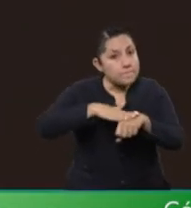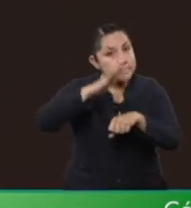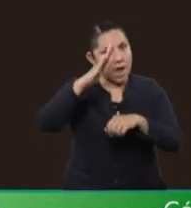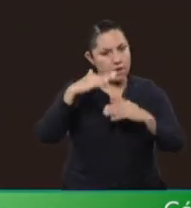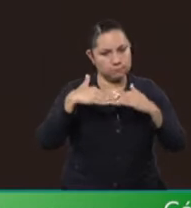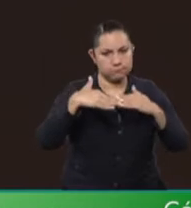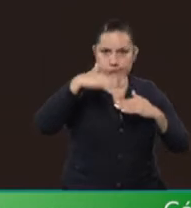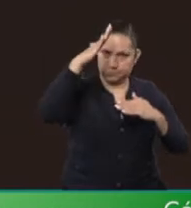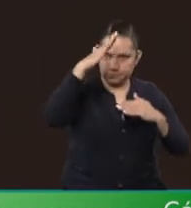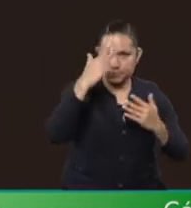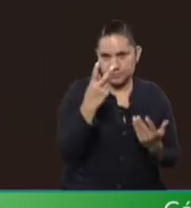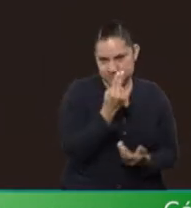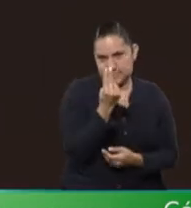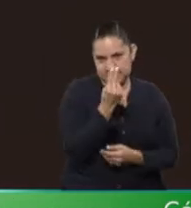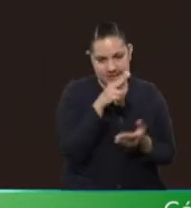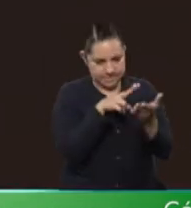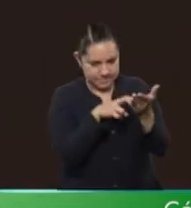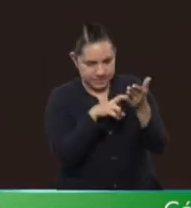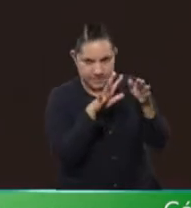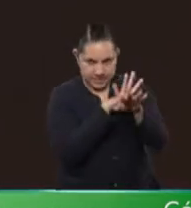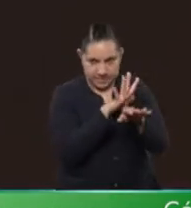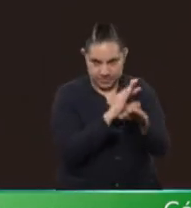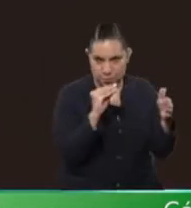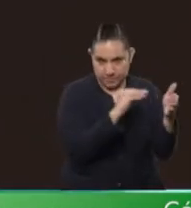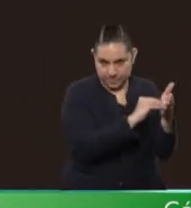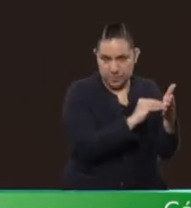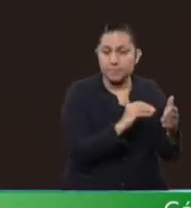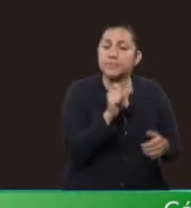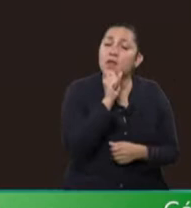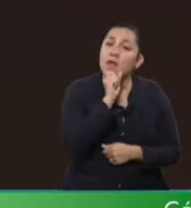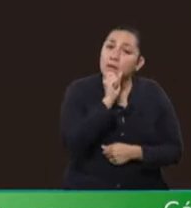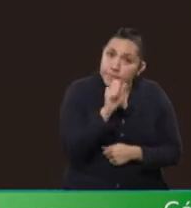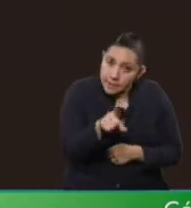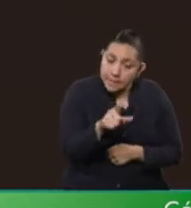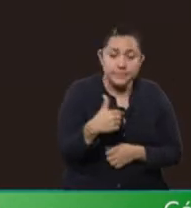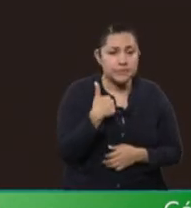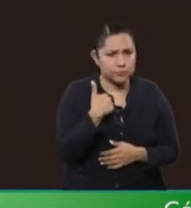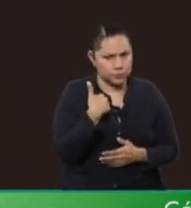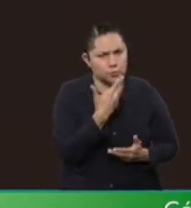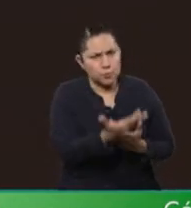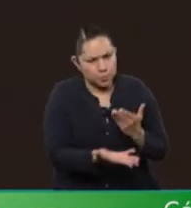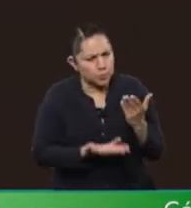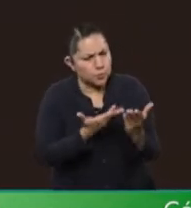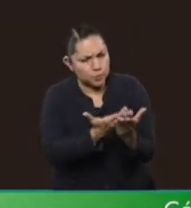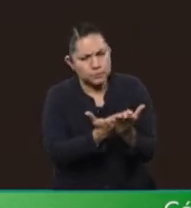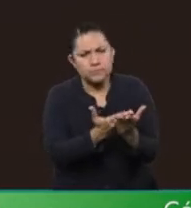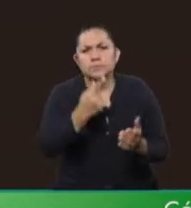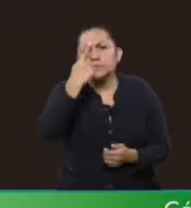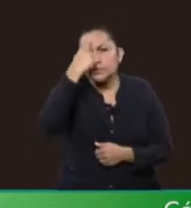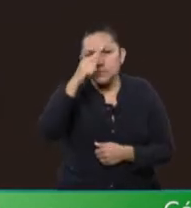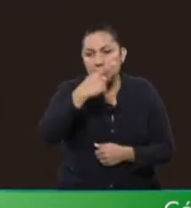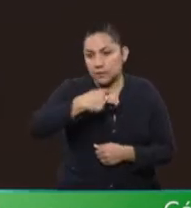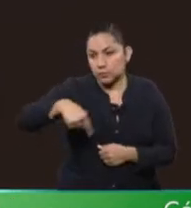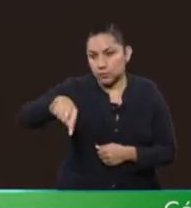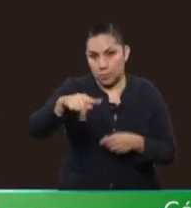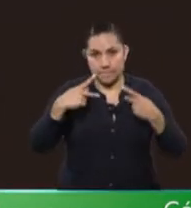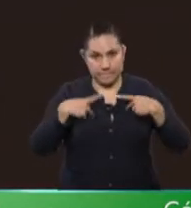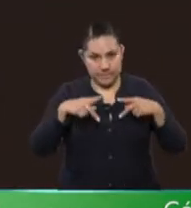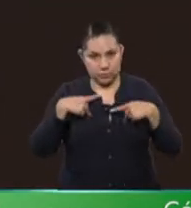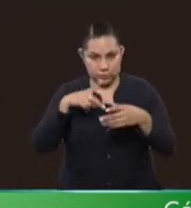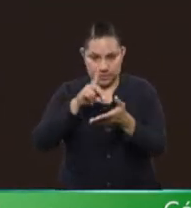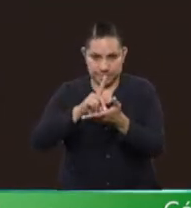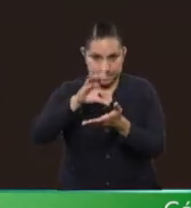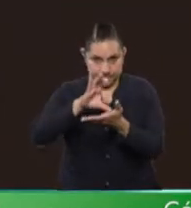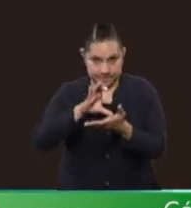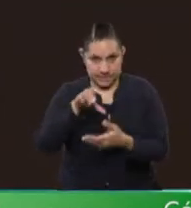a la modificación de fondo, mi reserva es para que a las personas con discapacidad permanente no se les retire su apoyo